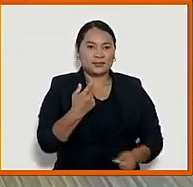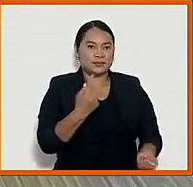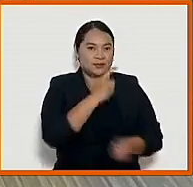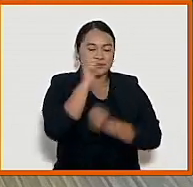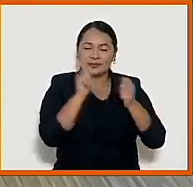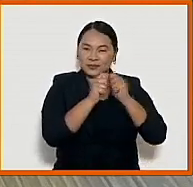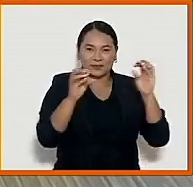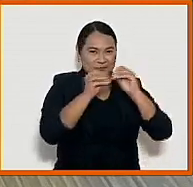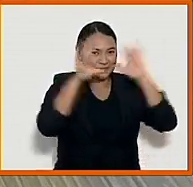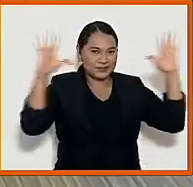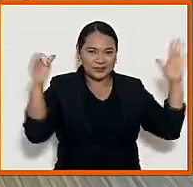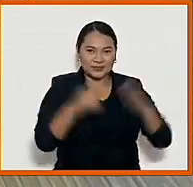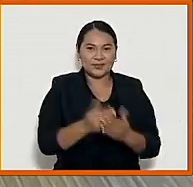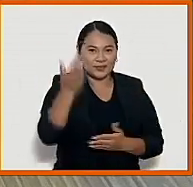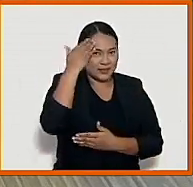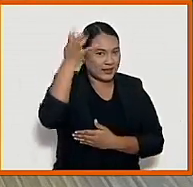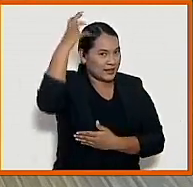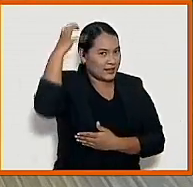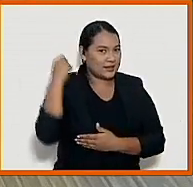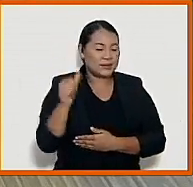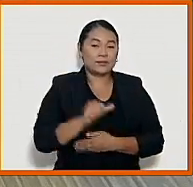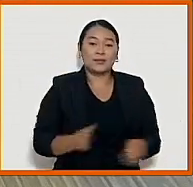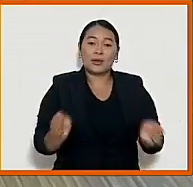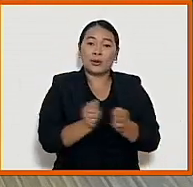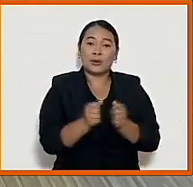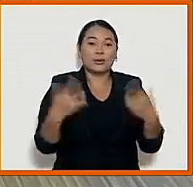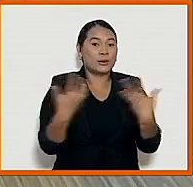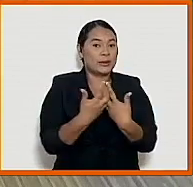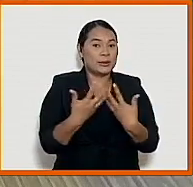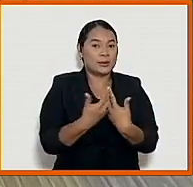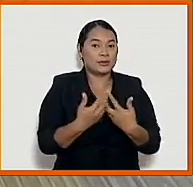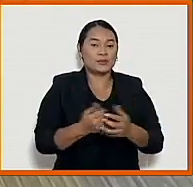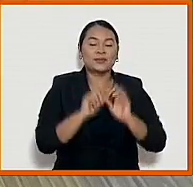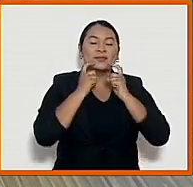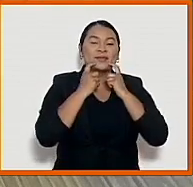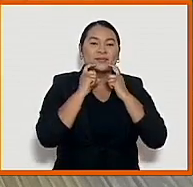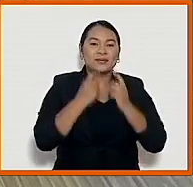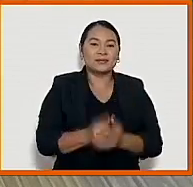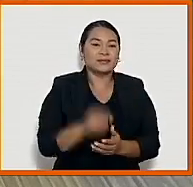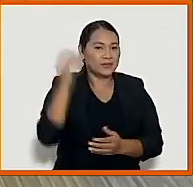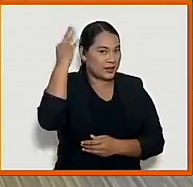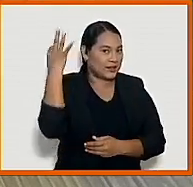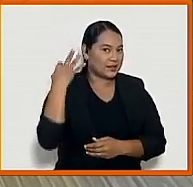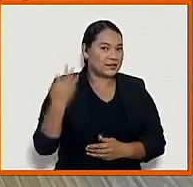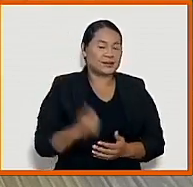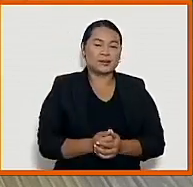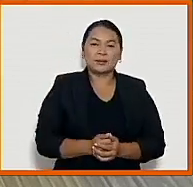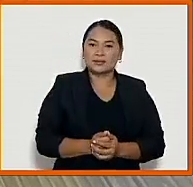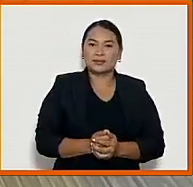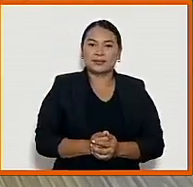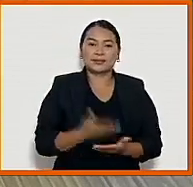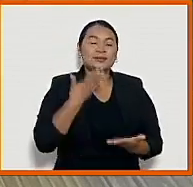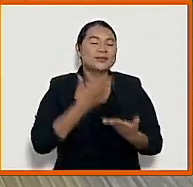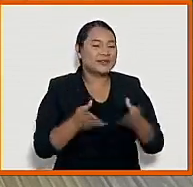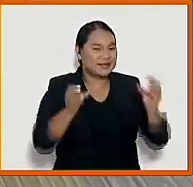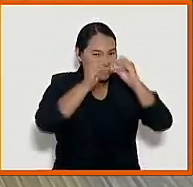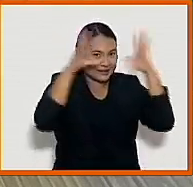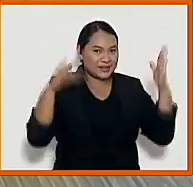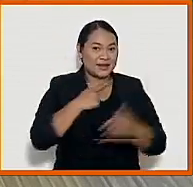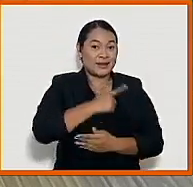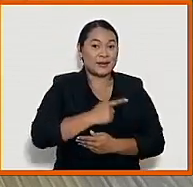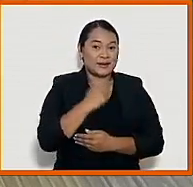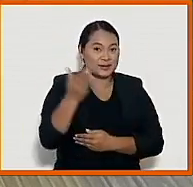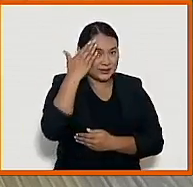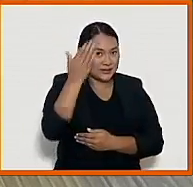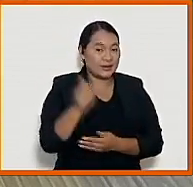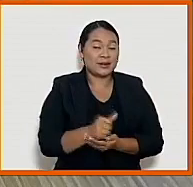de la mañana. Te saluda Charlyn Walter con la agradable compañía de Tatiana Varela y Francini Zúñiga. Buenos días, Charlyn. Qué placer estarte